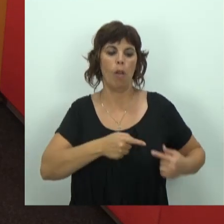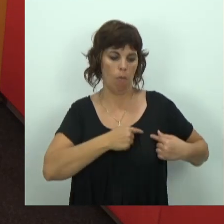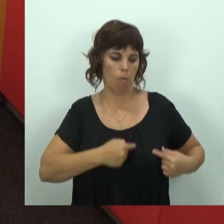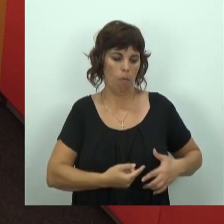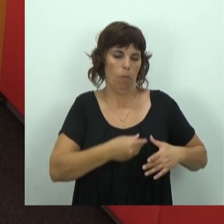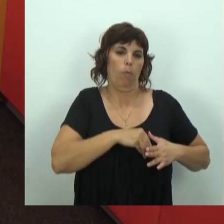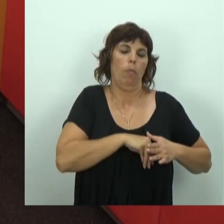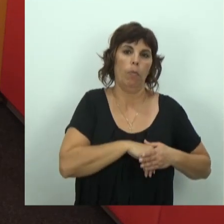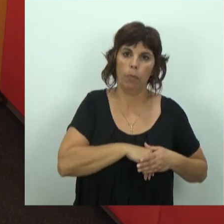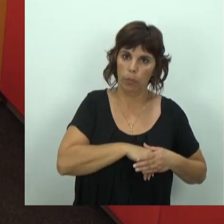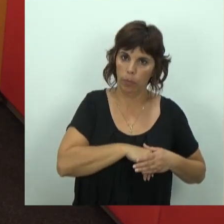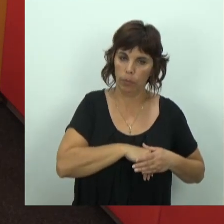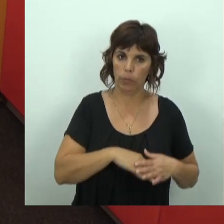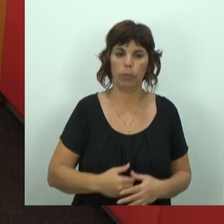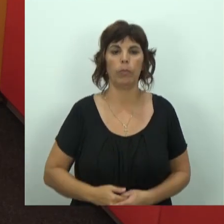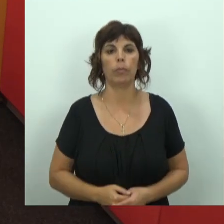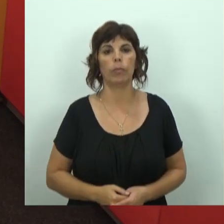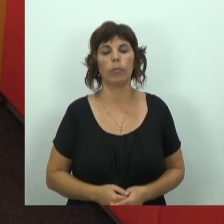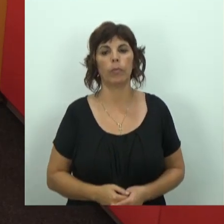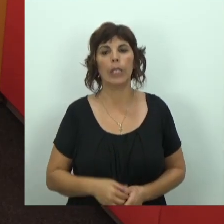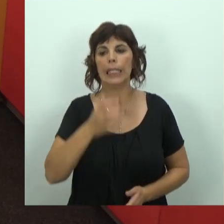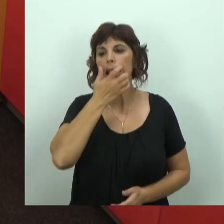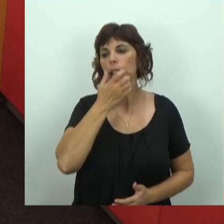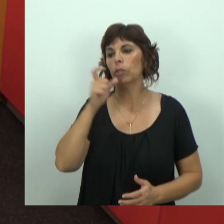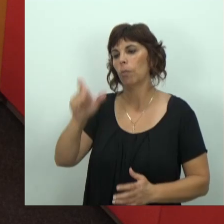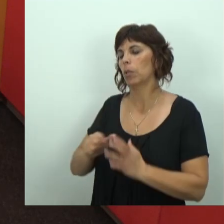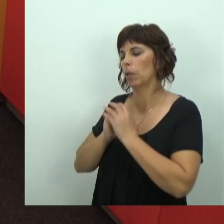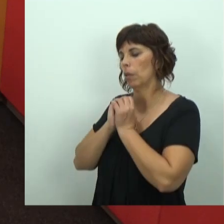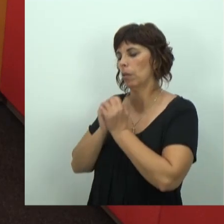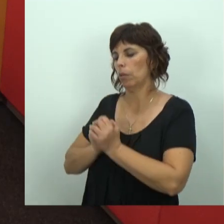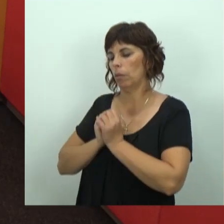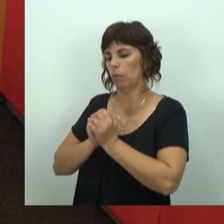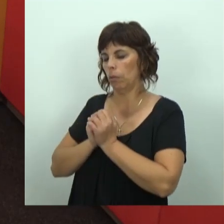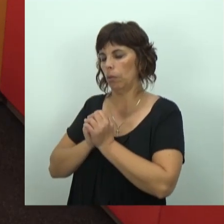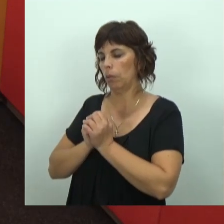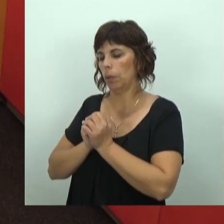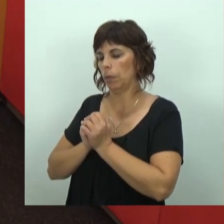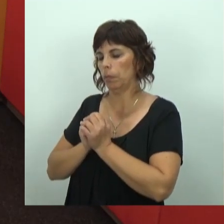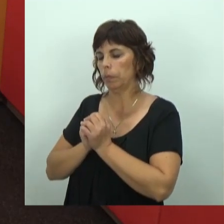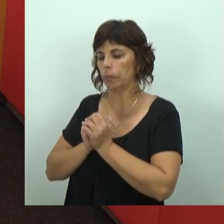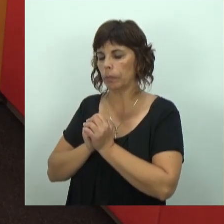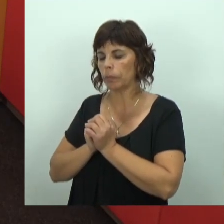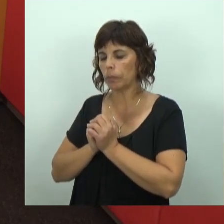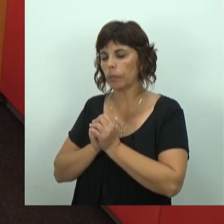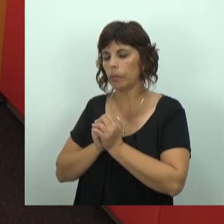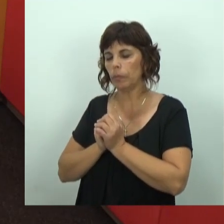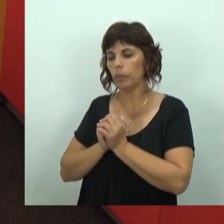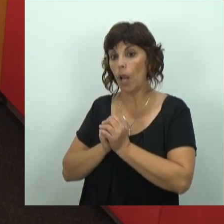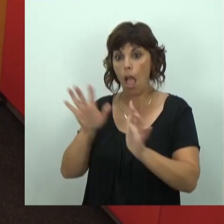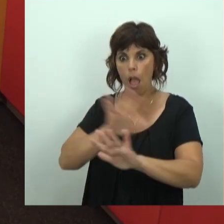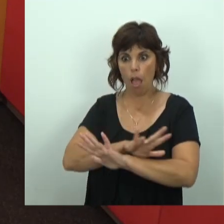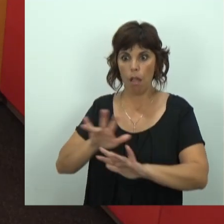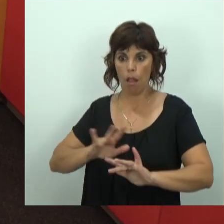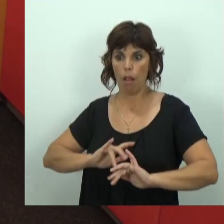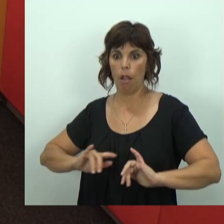Porque cuando uno ora y recibe esa paz,